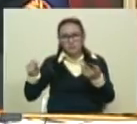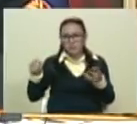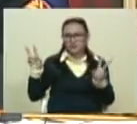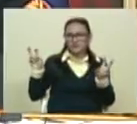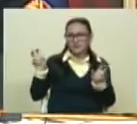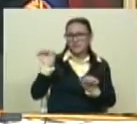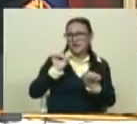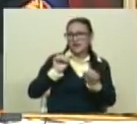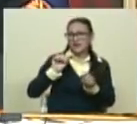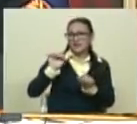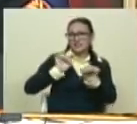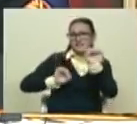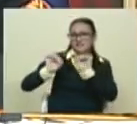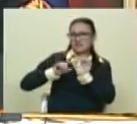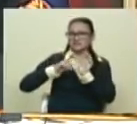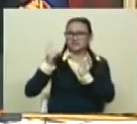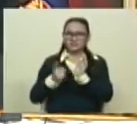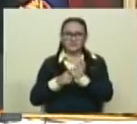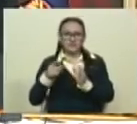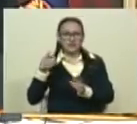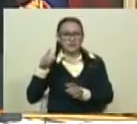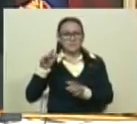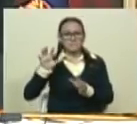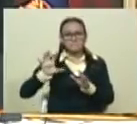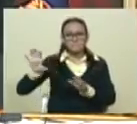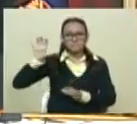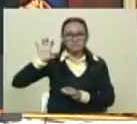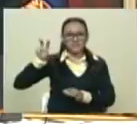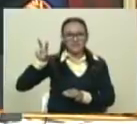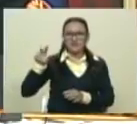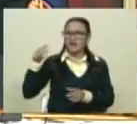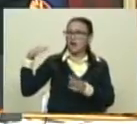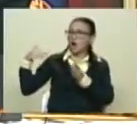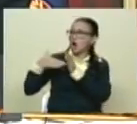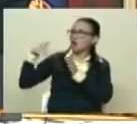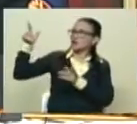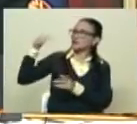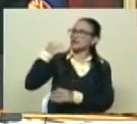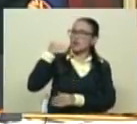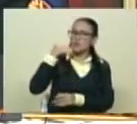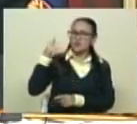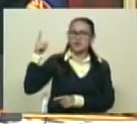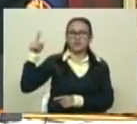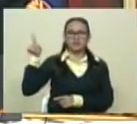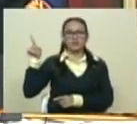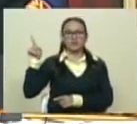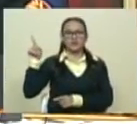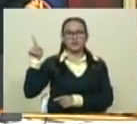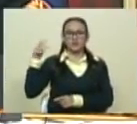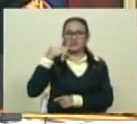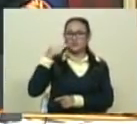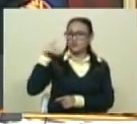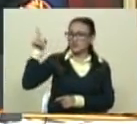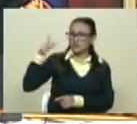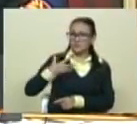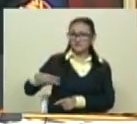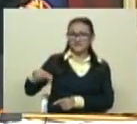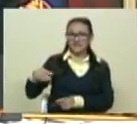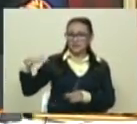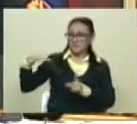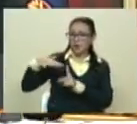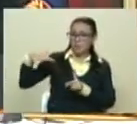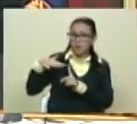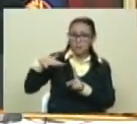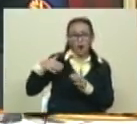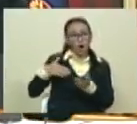defensa internacional del país ante el bloqueo financiero que ha decretado Trump. Trump ha decretado una persecución financiera contra